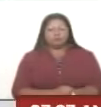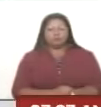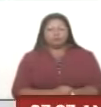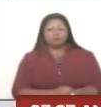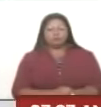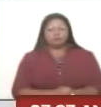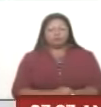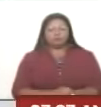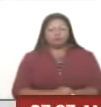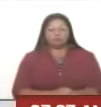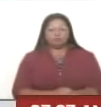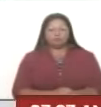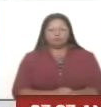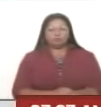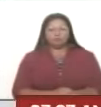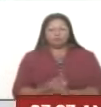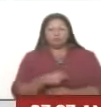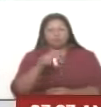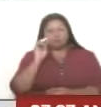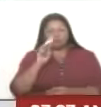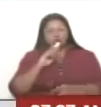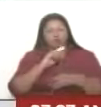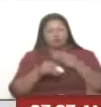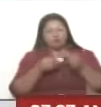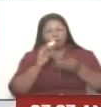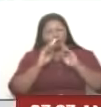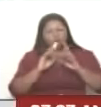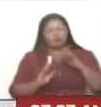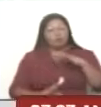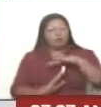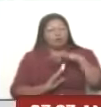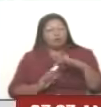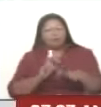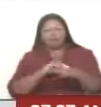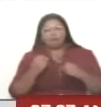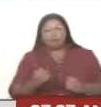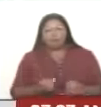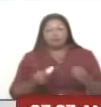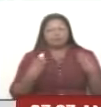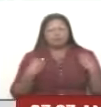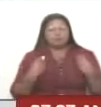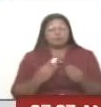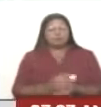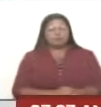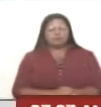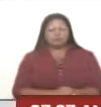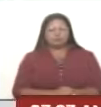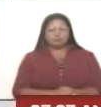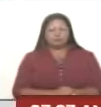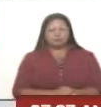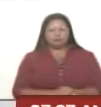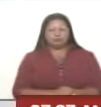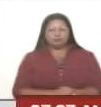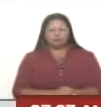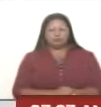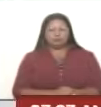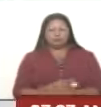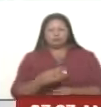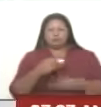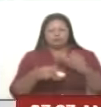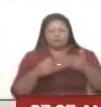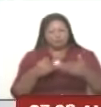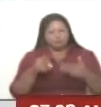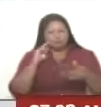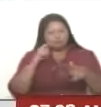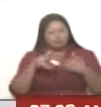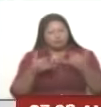materia económica como resultado de un bloqueo inclemente que se ha venido desplegando con saña